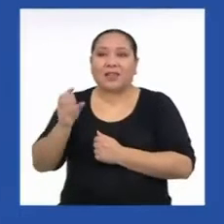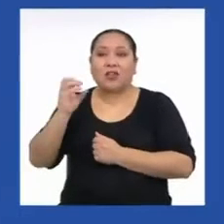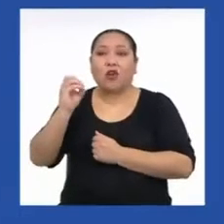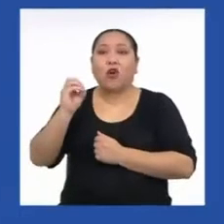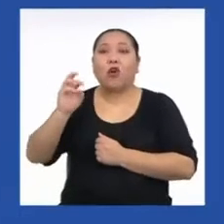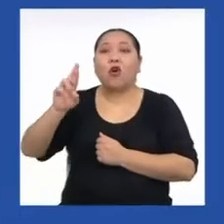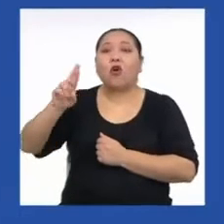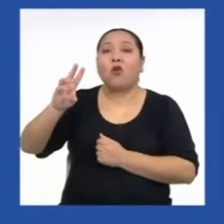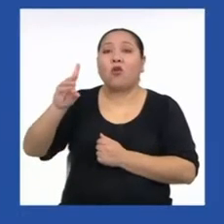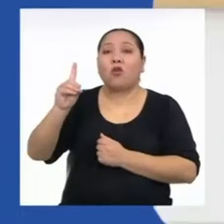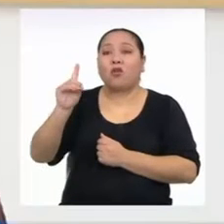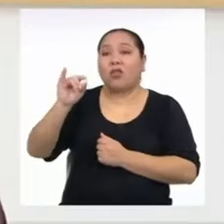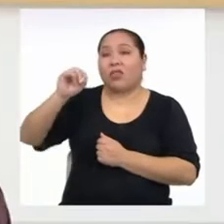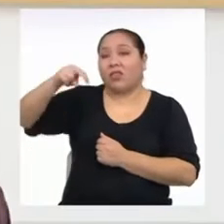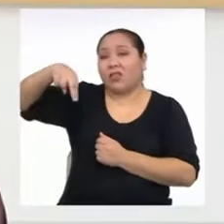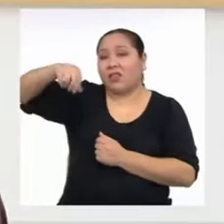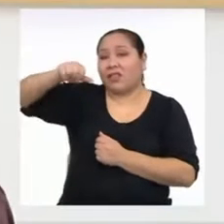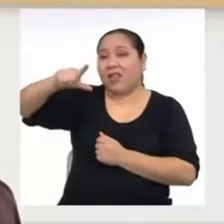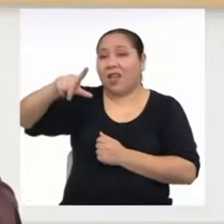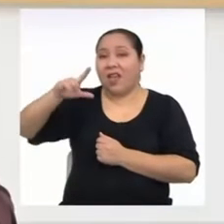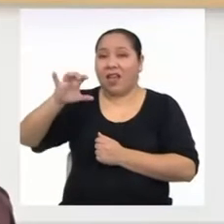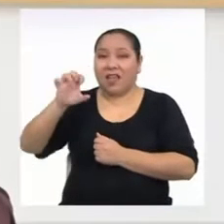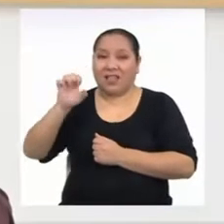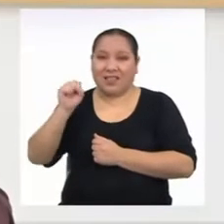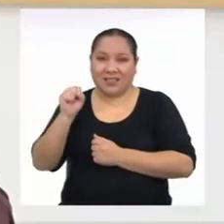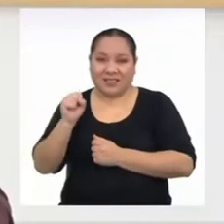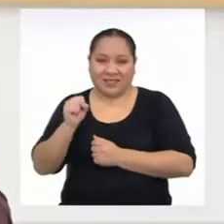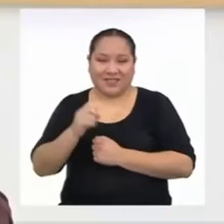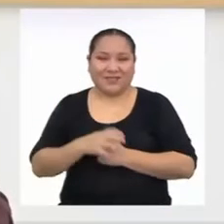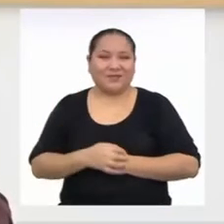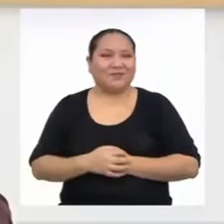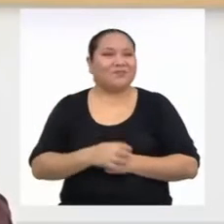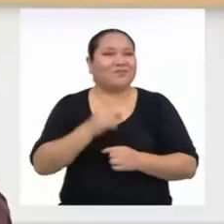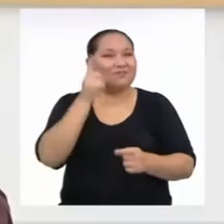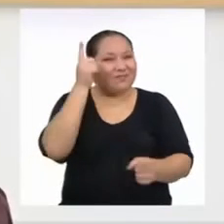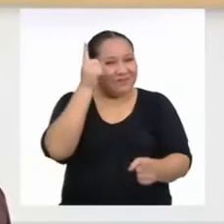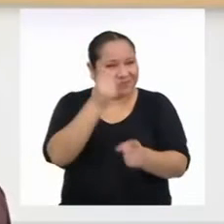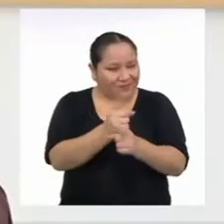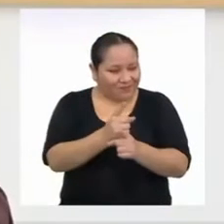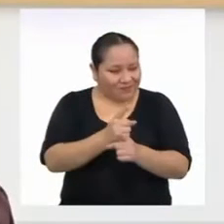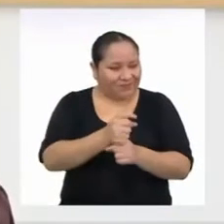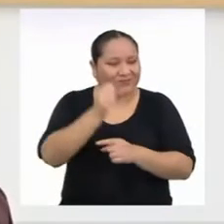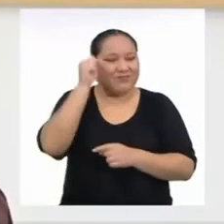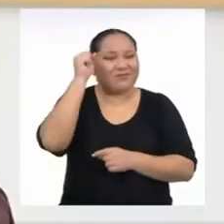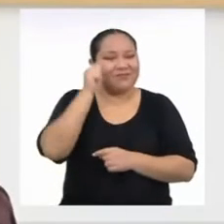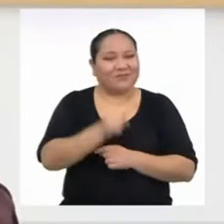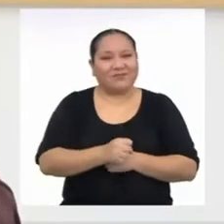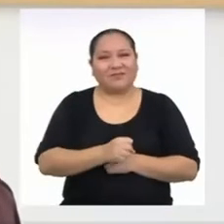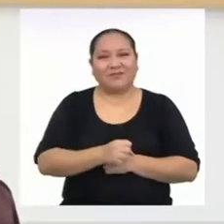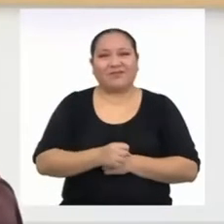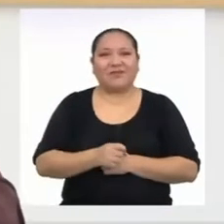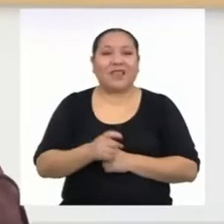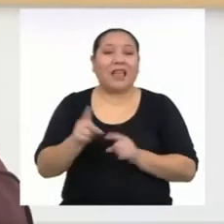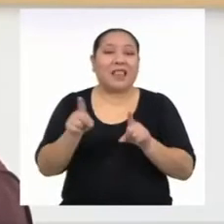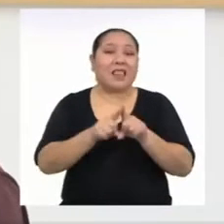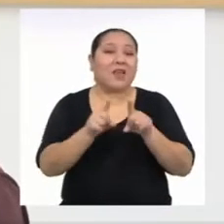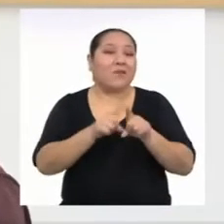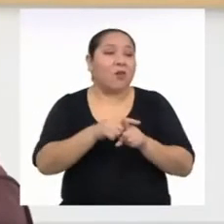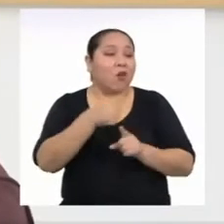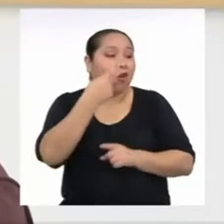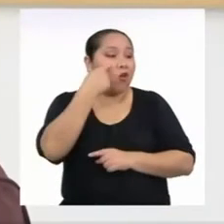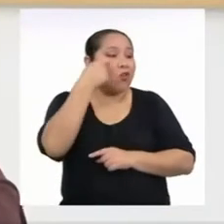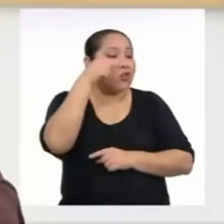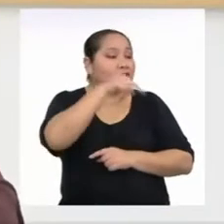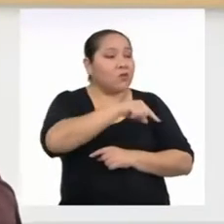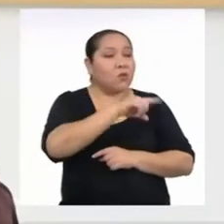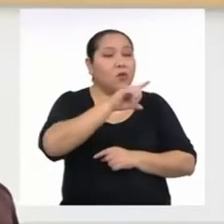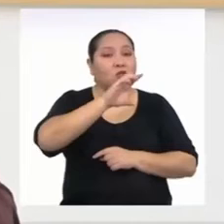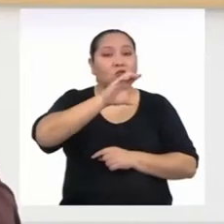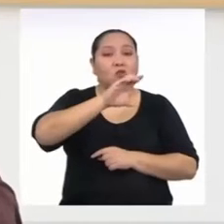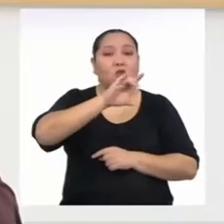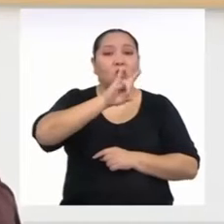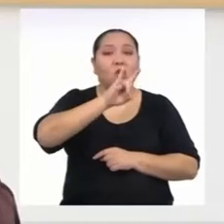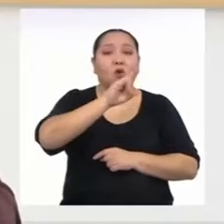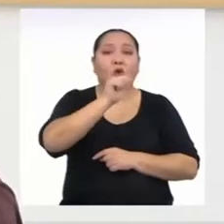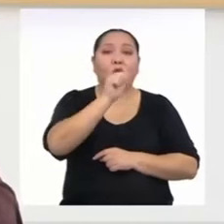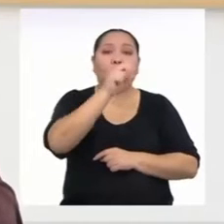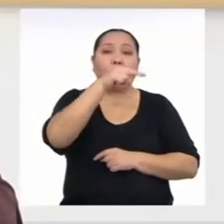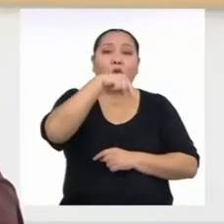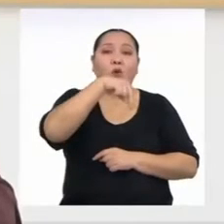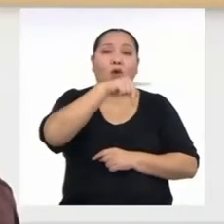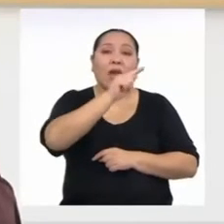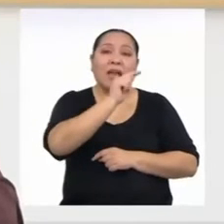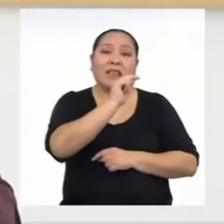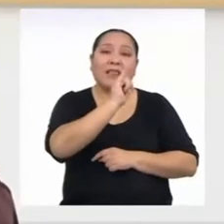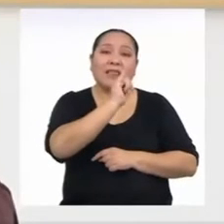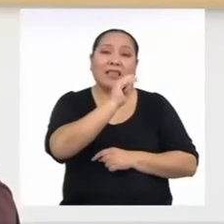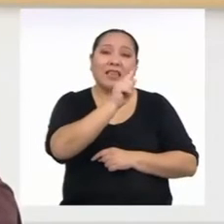cierto? Muy bien, Rodrigo. Así es. Y también conocimos las variables cuantitativas, que son aquellas que se